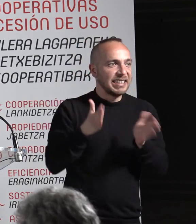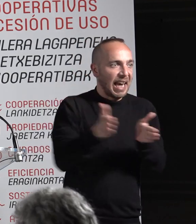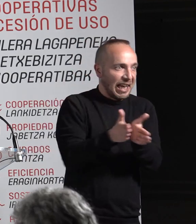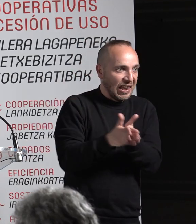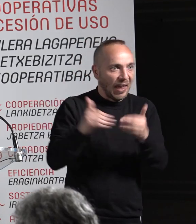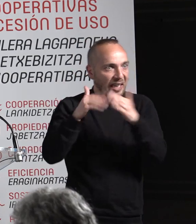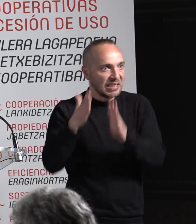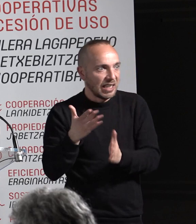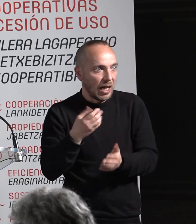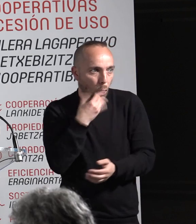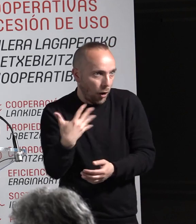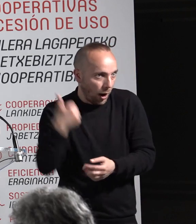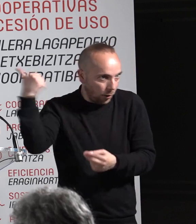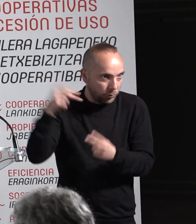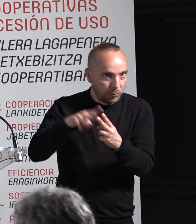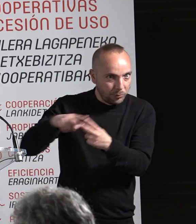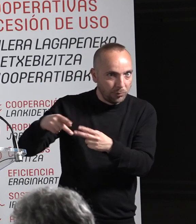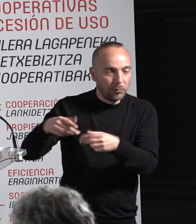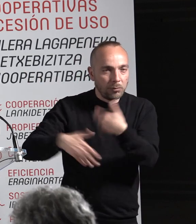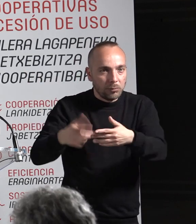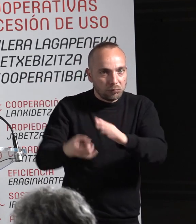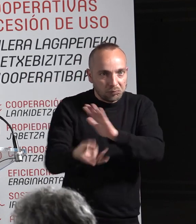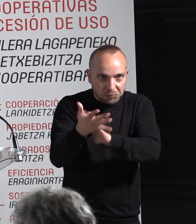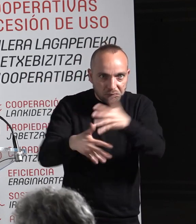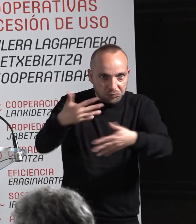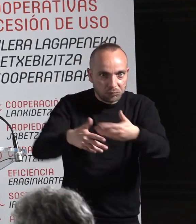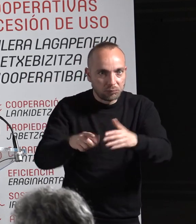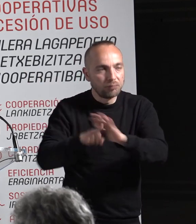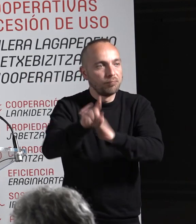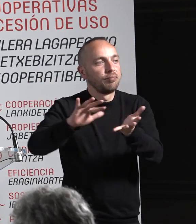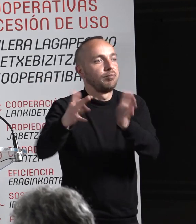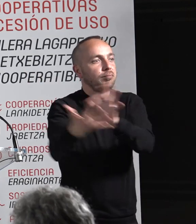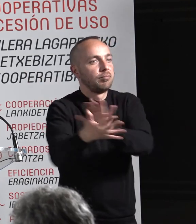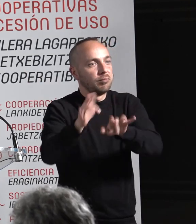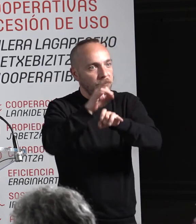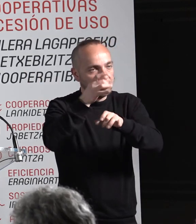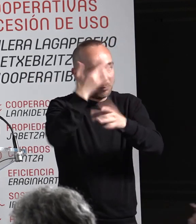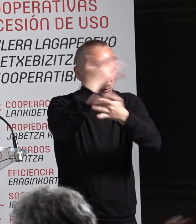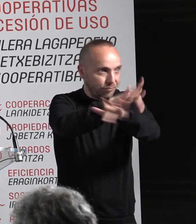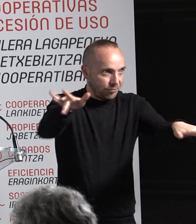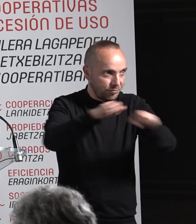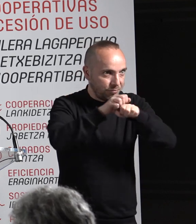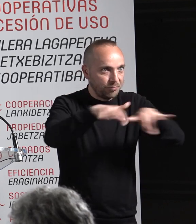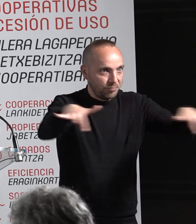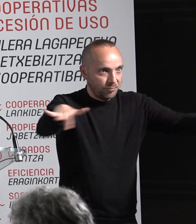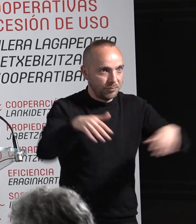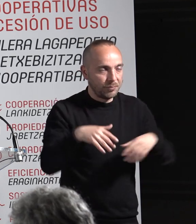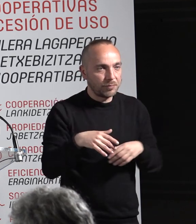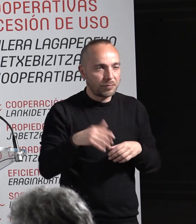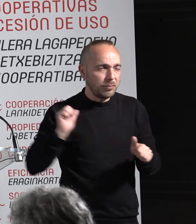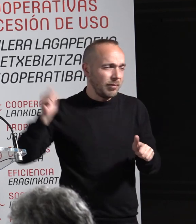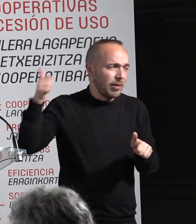empezar a tener un volumen de gente interesado un poco por estos temas. Comentar que hemos tenido una larga